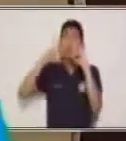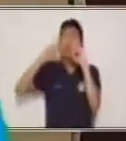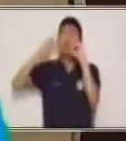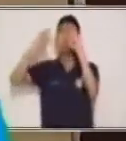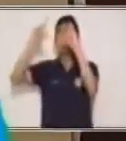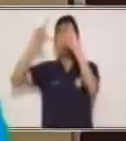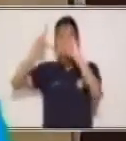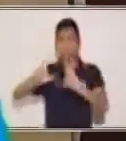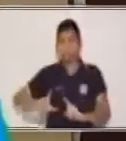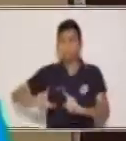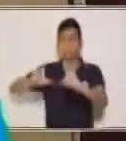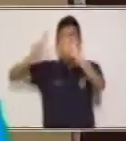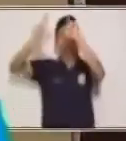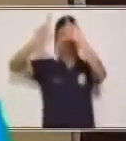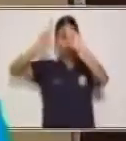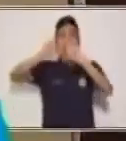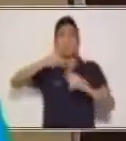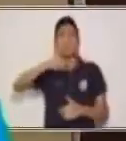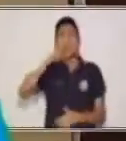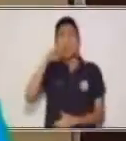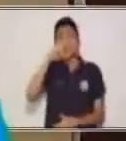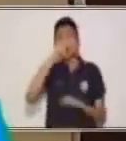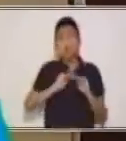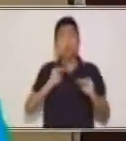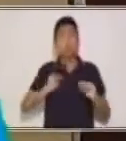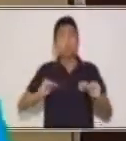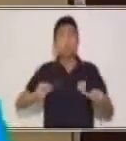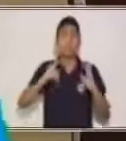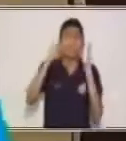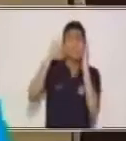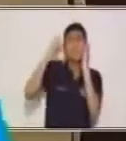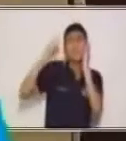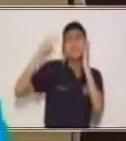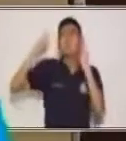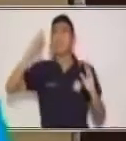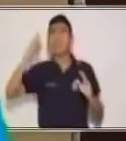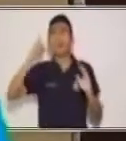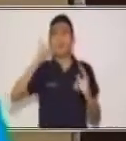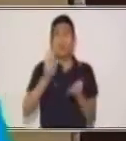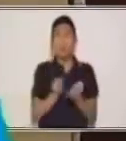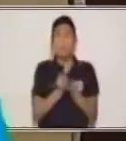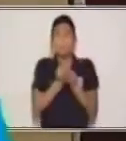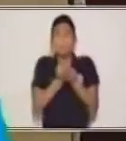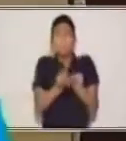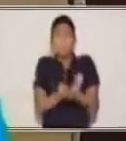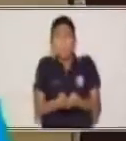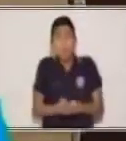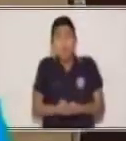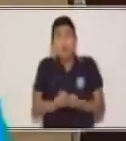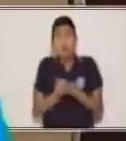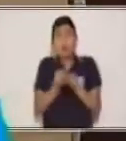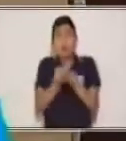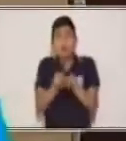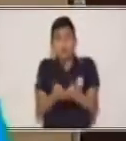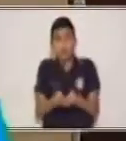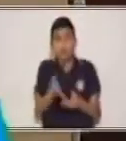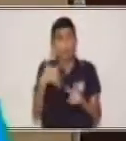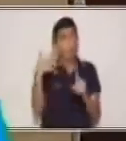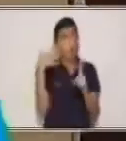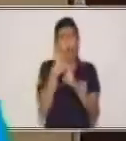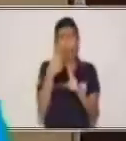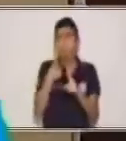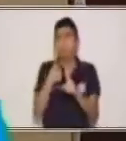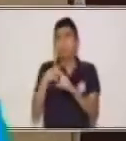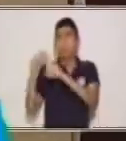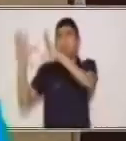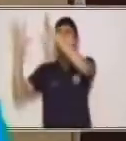hasta el agua, cantaban los niños soñaban, con barcos de velas y fieros piratas. De pronto volvieron